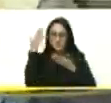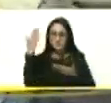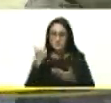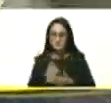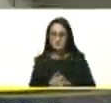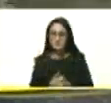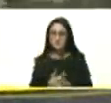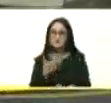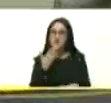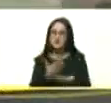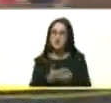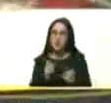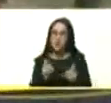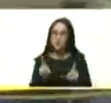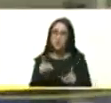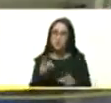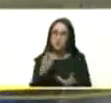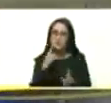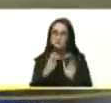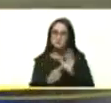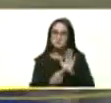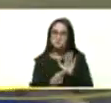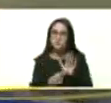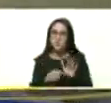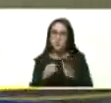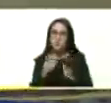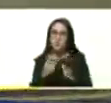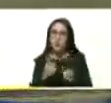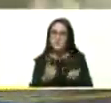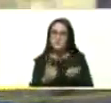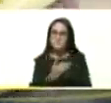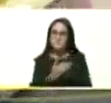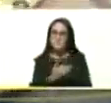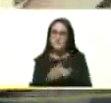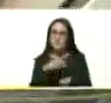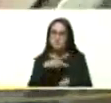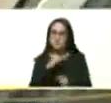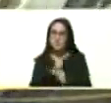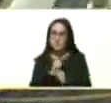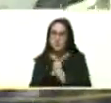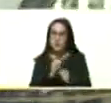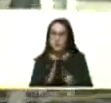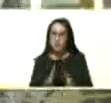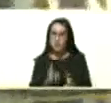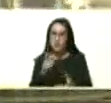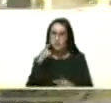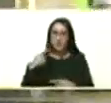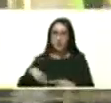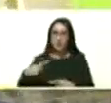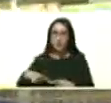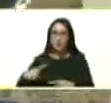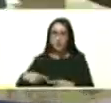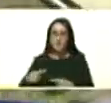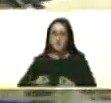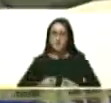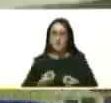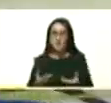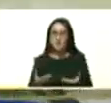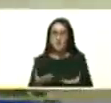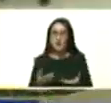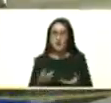antemano agradecemos por la oportunidad de dar a conocer al país el aporte que nosotros como trabajadores damos día a día para garantizar que en